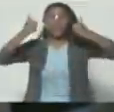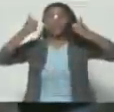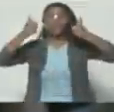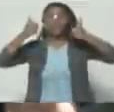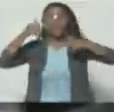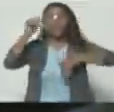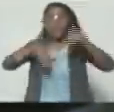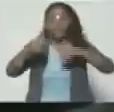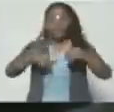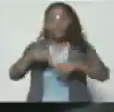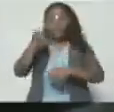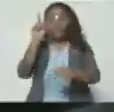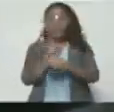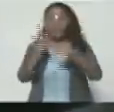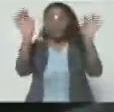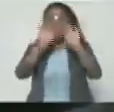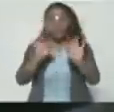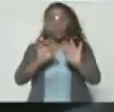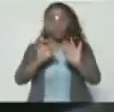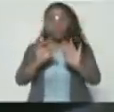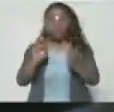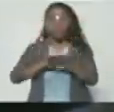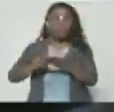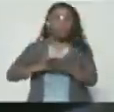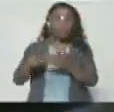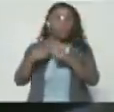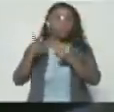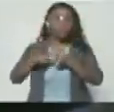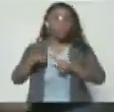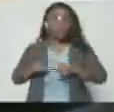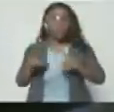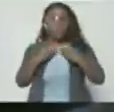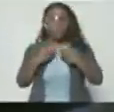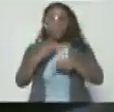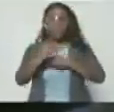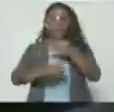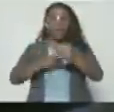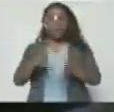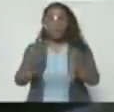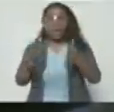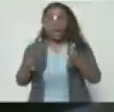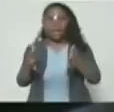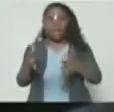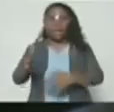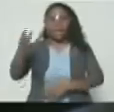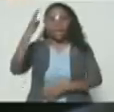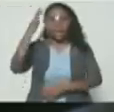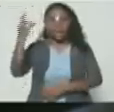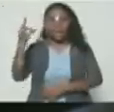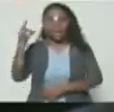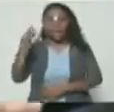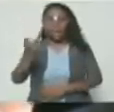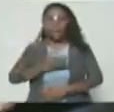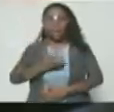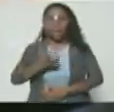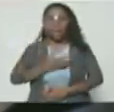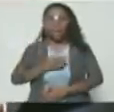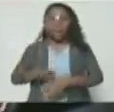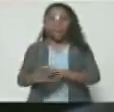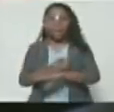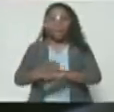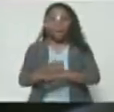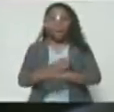vía de solución de diferencia. Para quien gane, como concejal, como alcalde, como